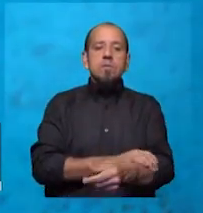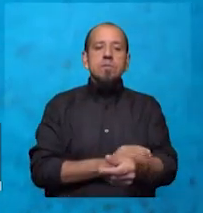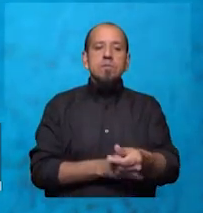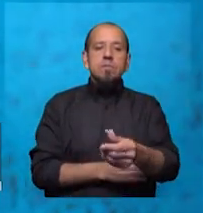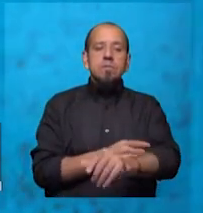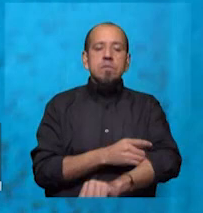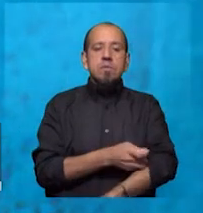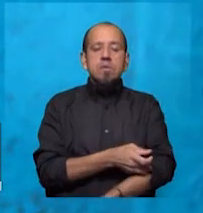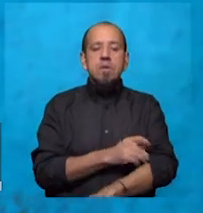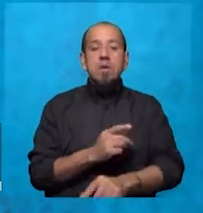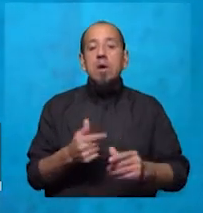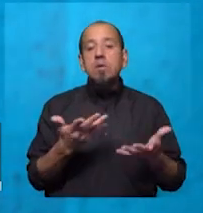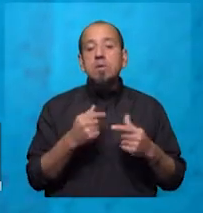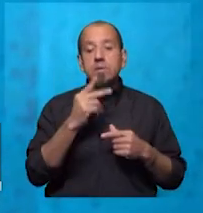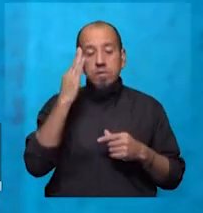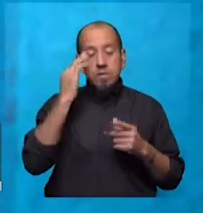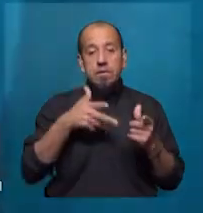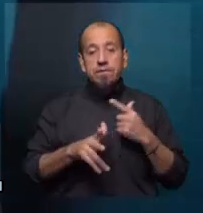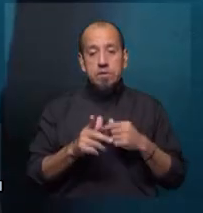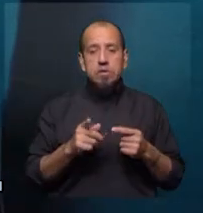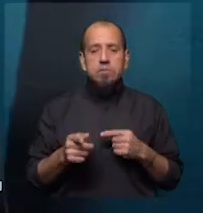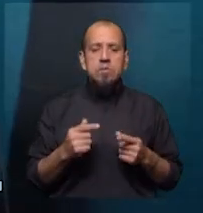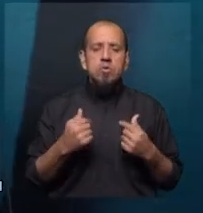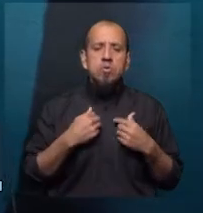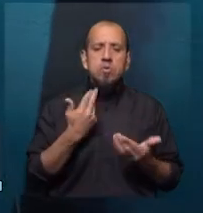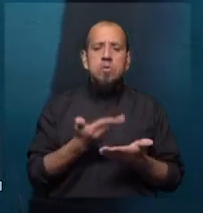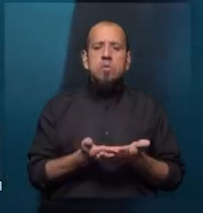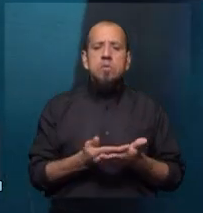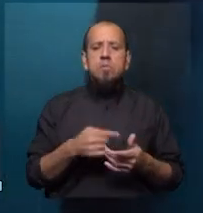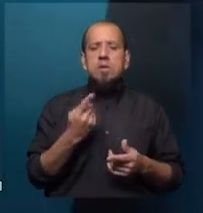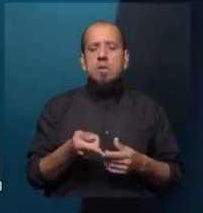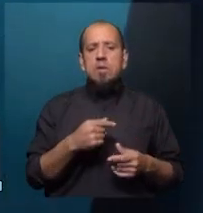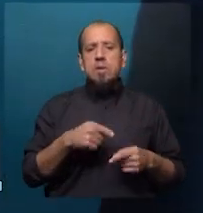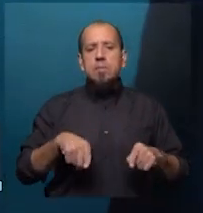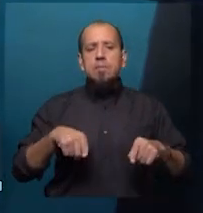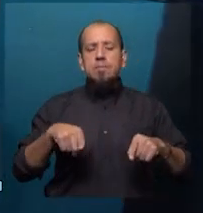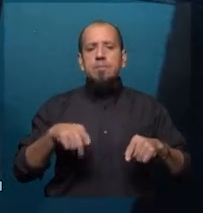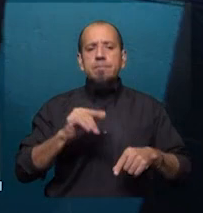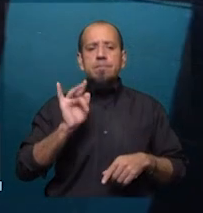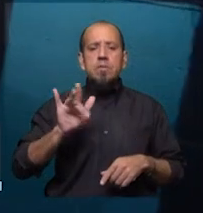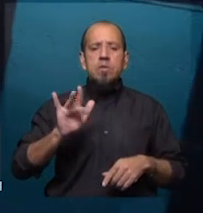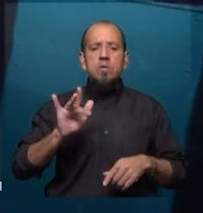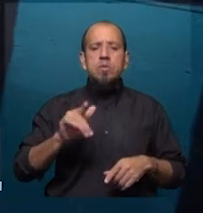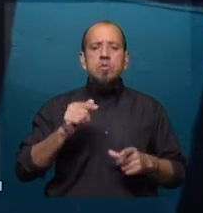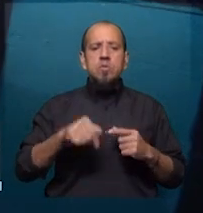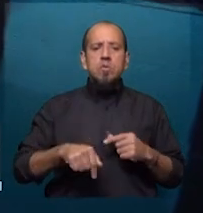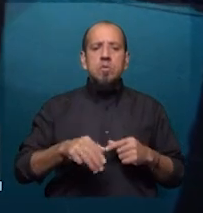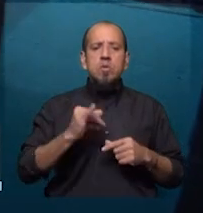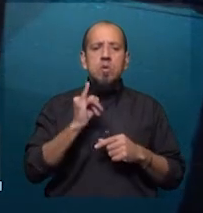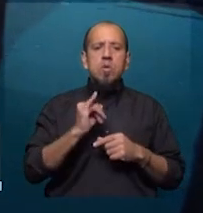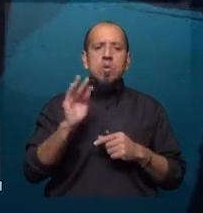la fecha no precisamente de la interpelación Sí sí nosotros lo planteamos mañana miércoles Hoy entró una moción de una interpelación